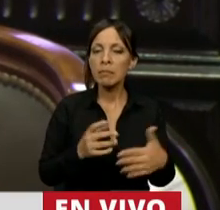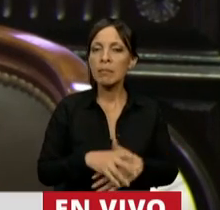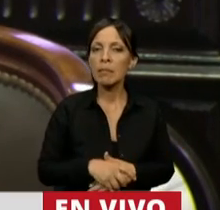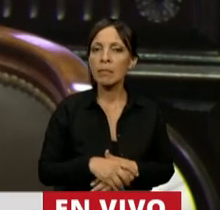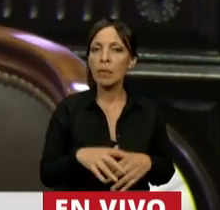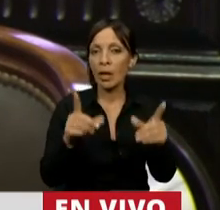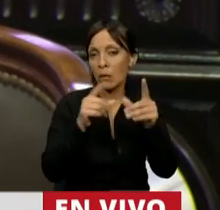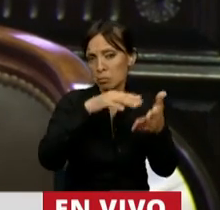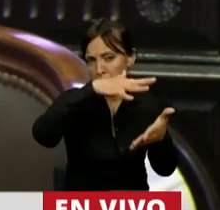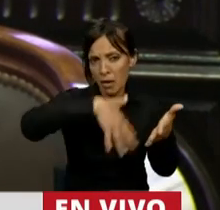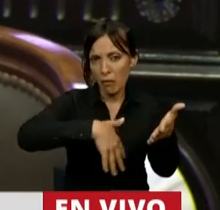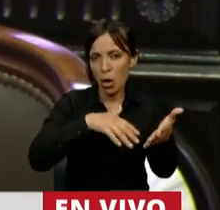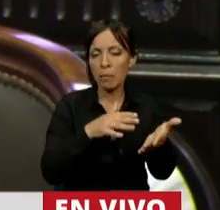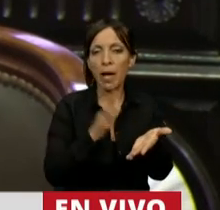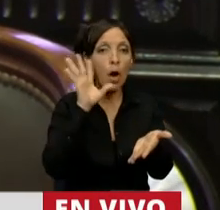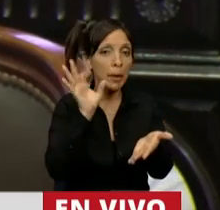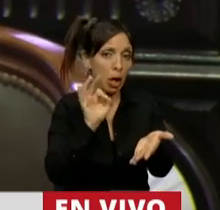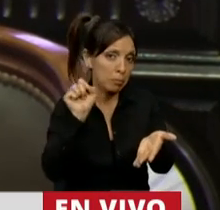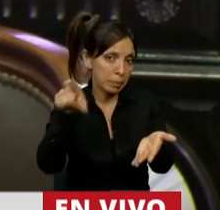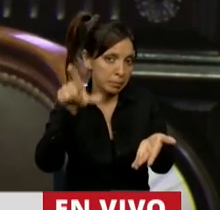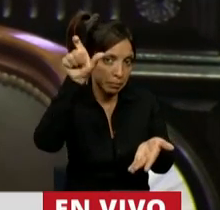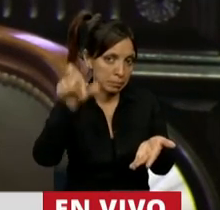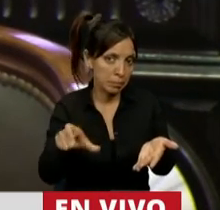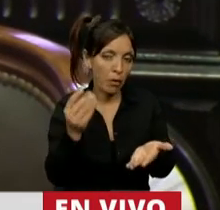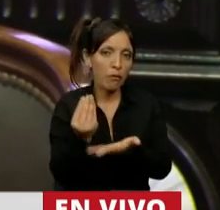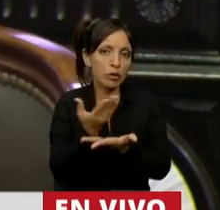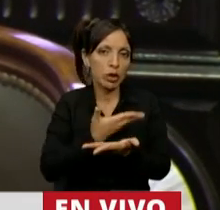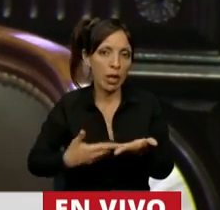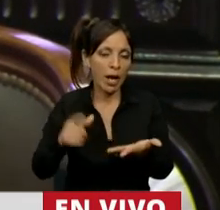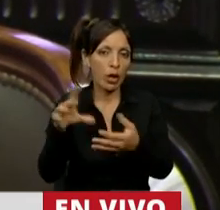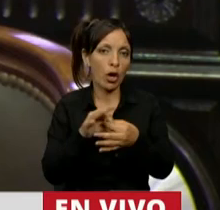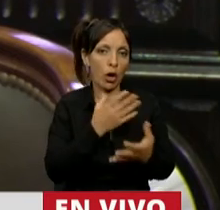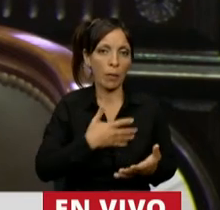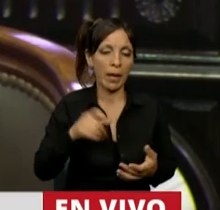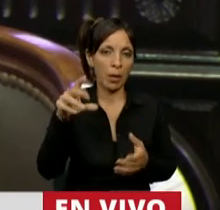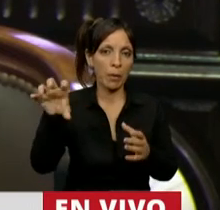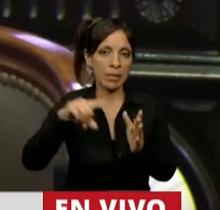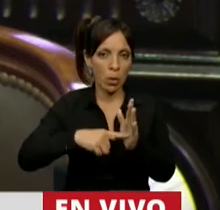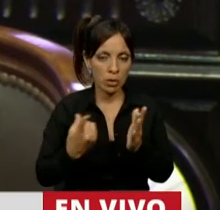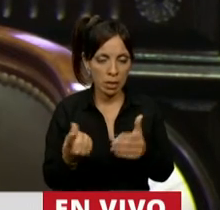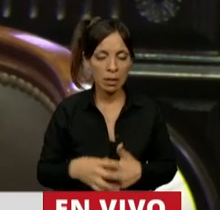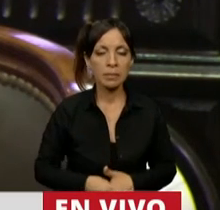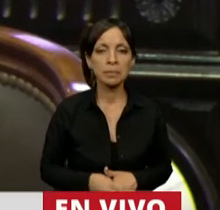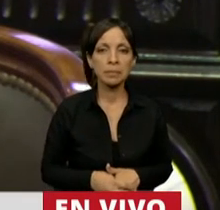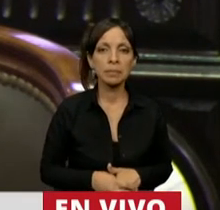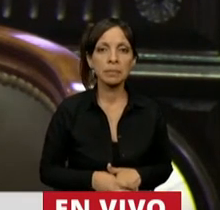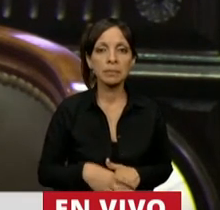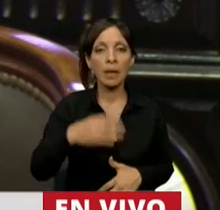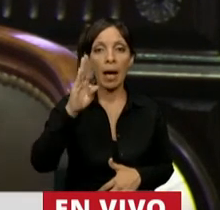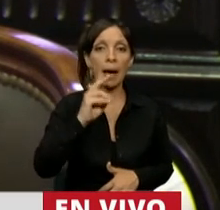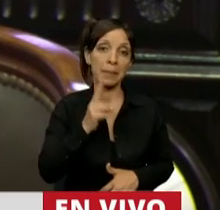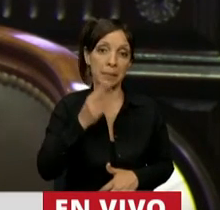un artículo de opinión que sacó un funcionario del gobierno de la provincia de Buenos Aires, Sergio